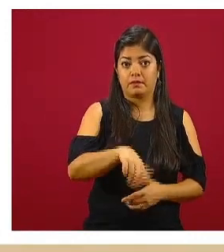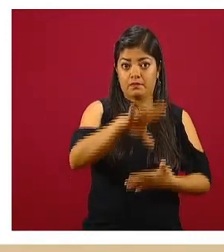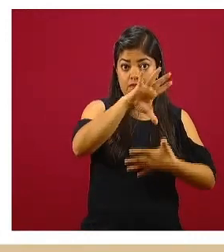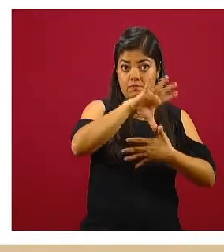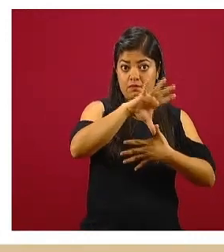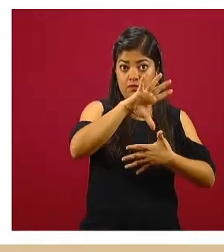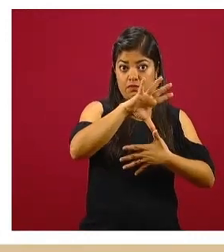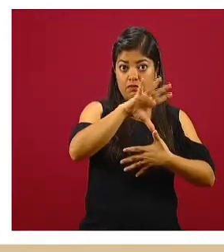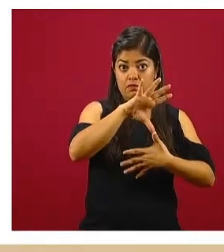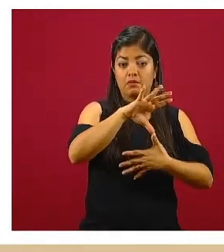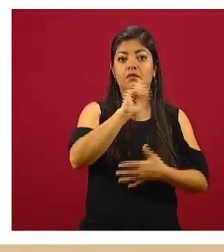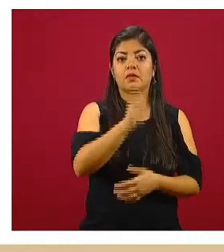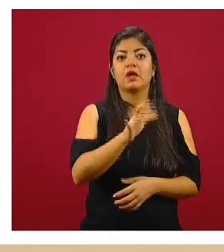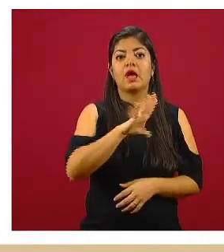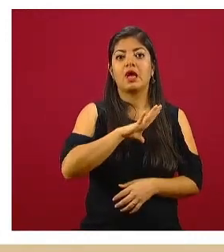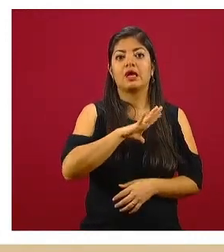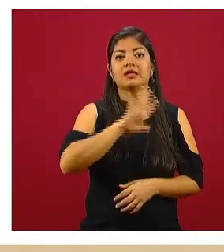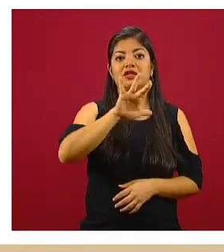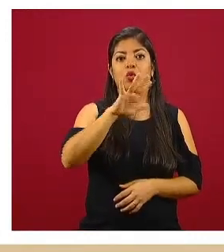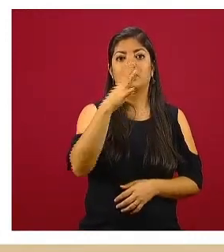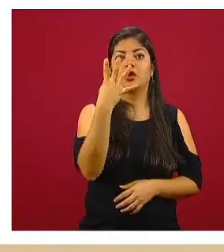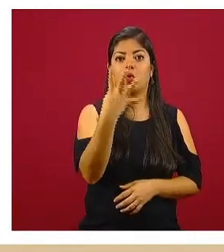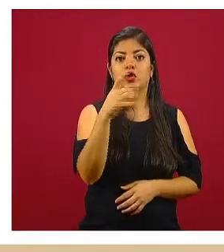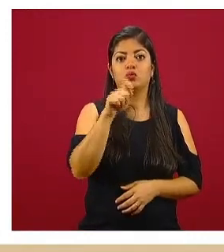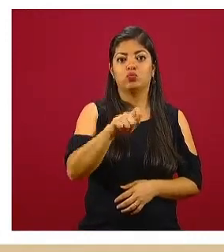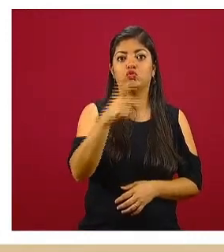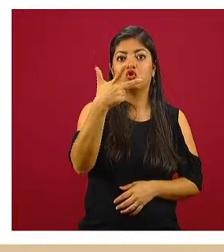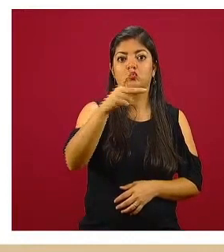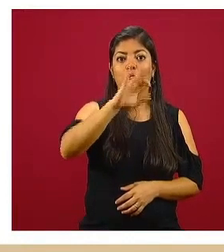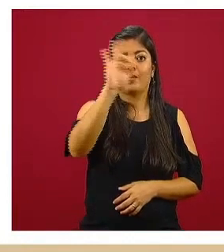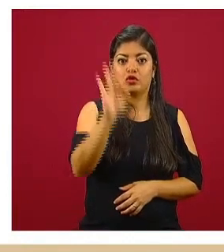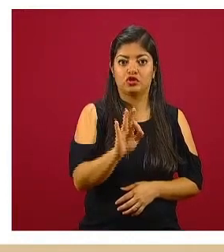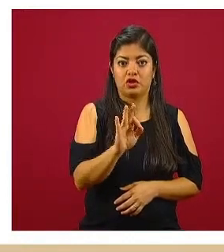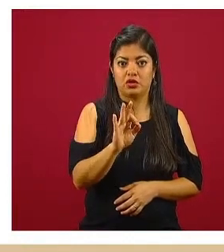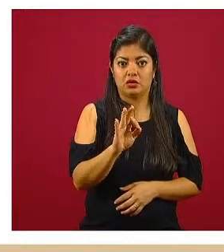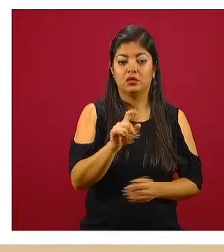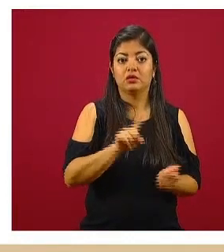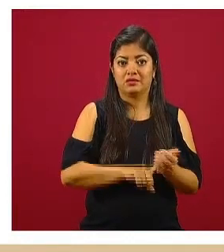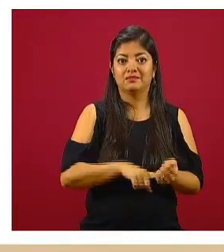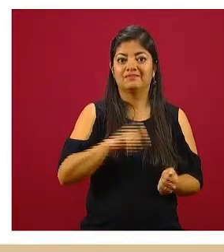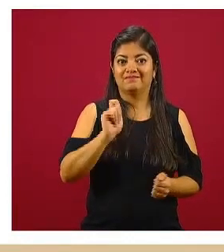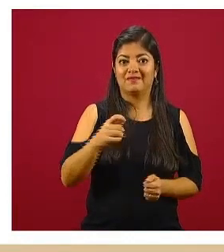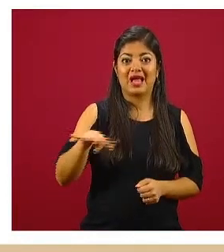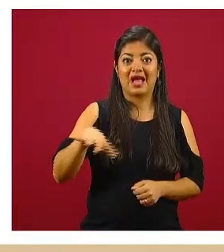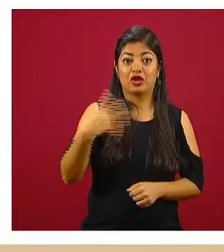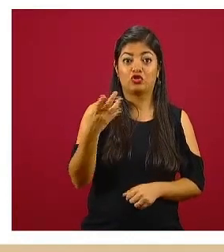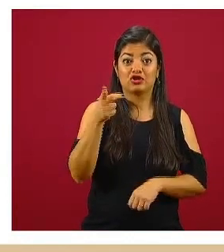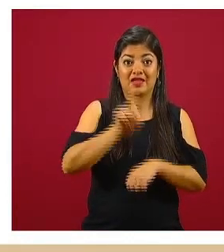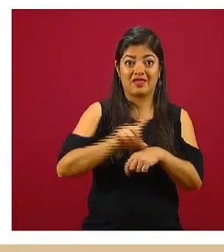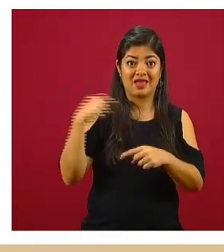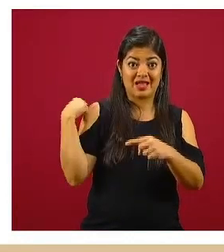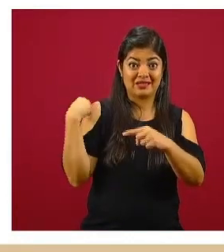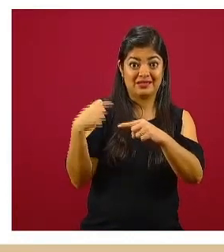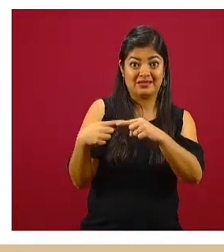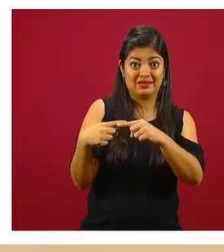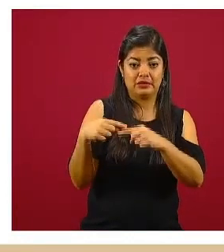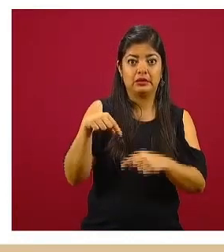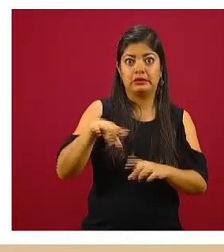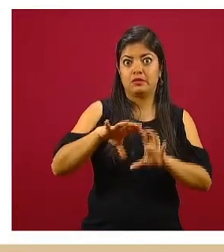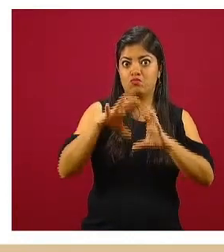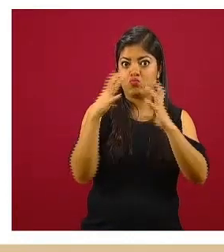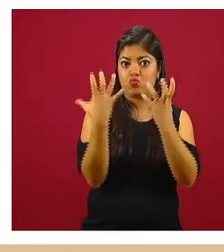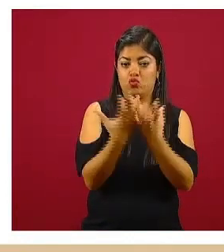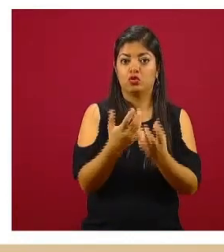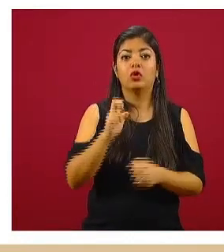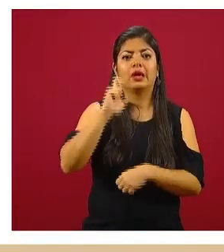la representación de 54.8% de lo que ocurre en los últimos 14 días en el mundo, y la